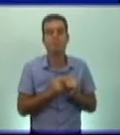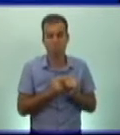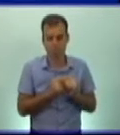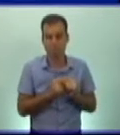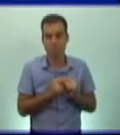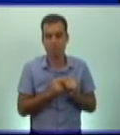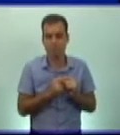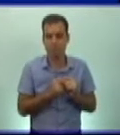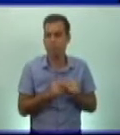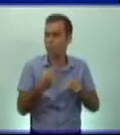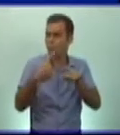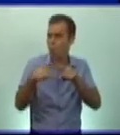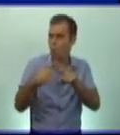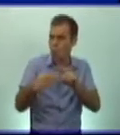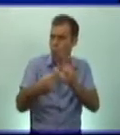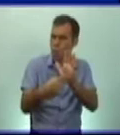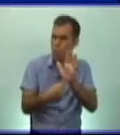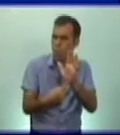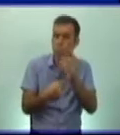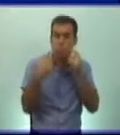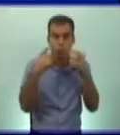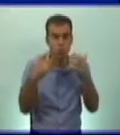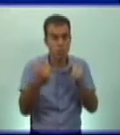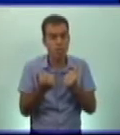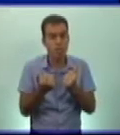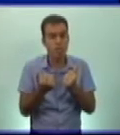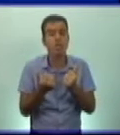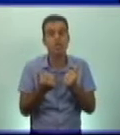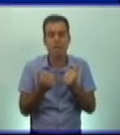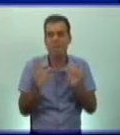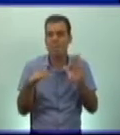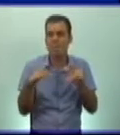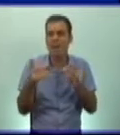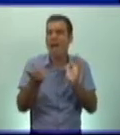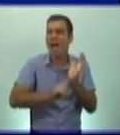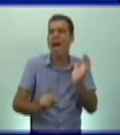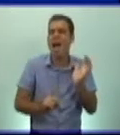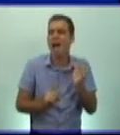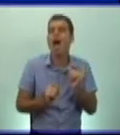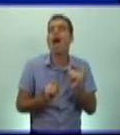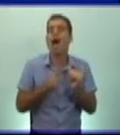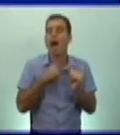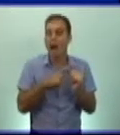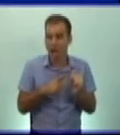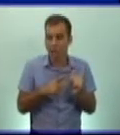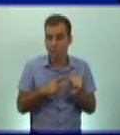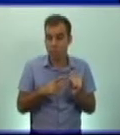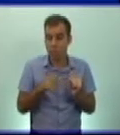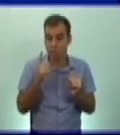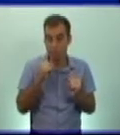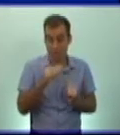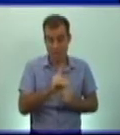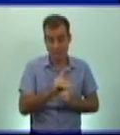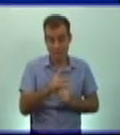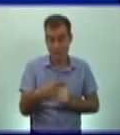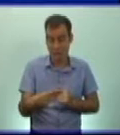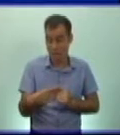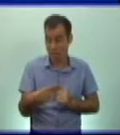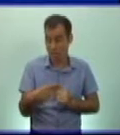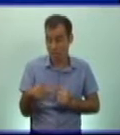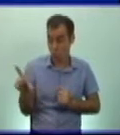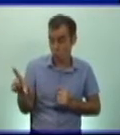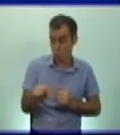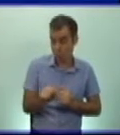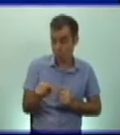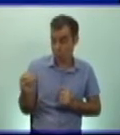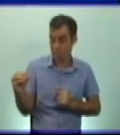nosotros estudiamos, y es la clasificación según el criterio energético. Si el delta H es menor que cero, como en este